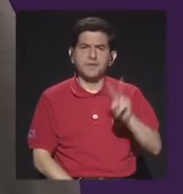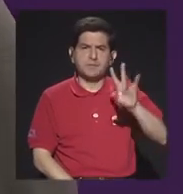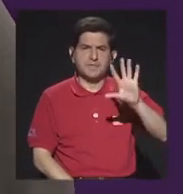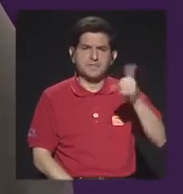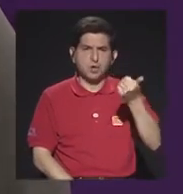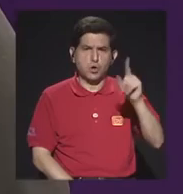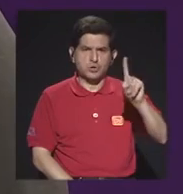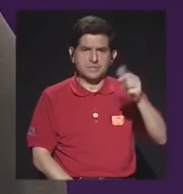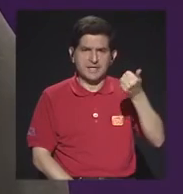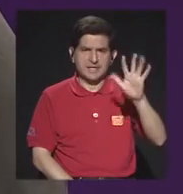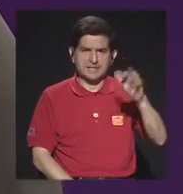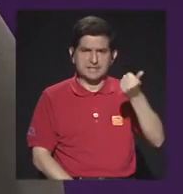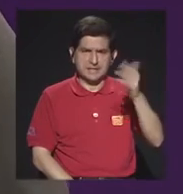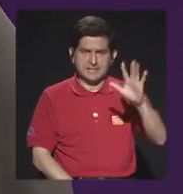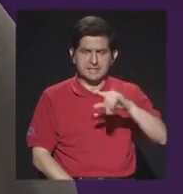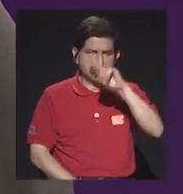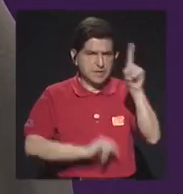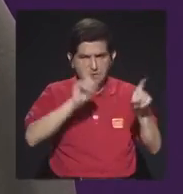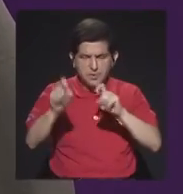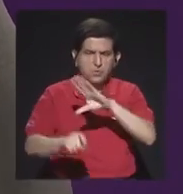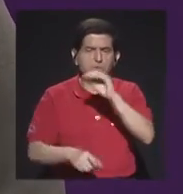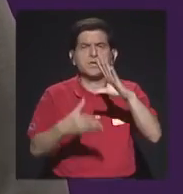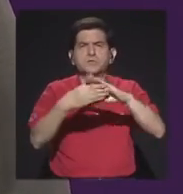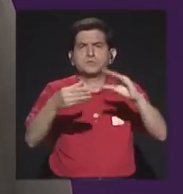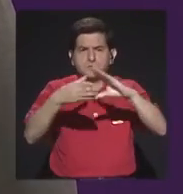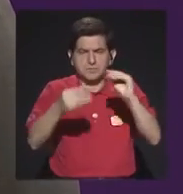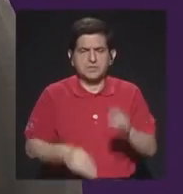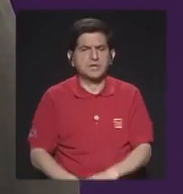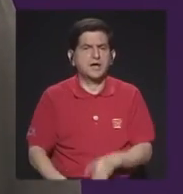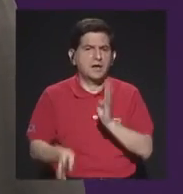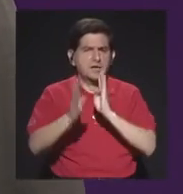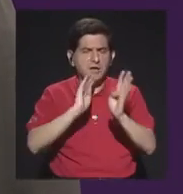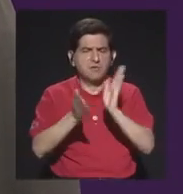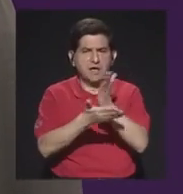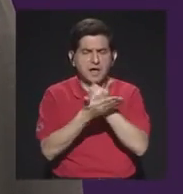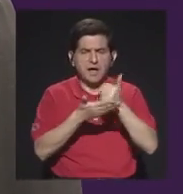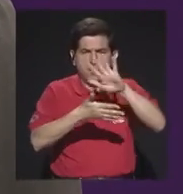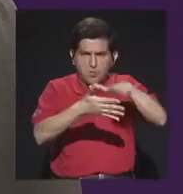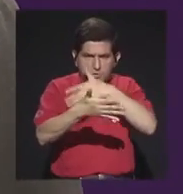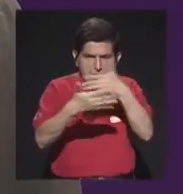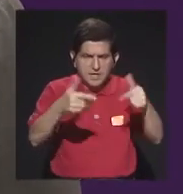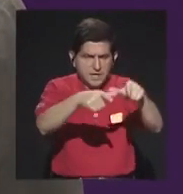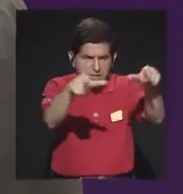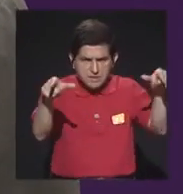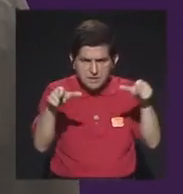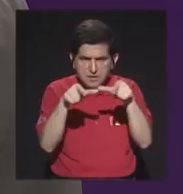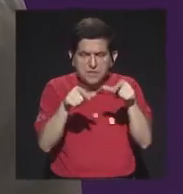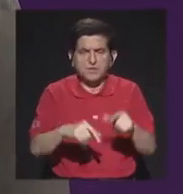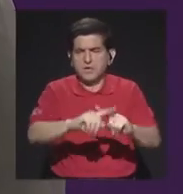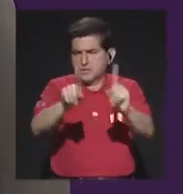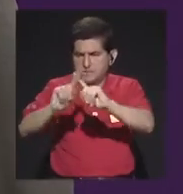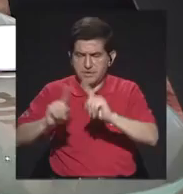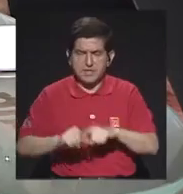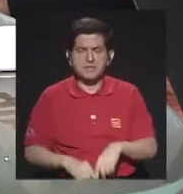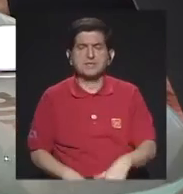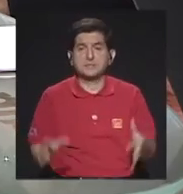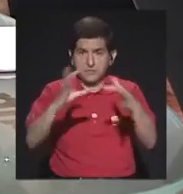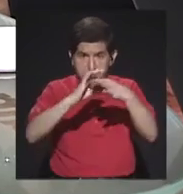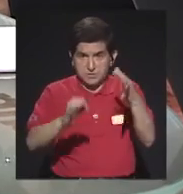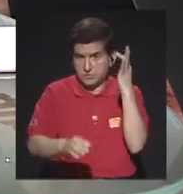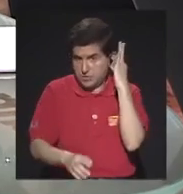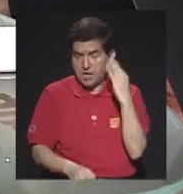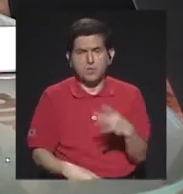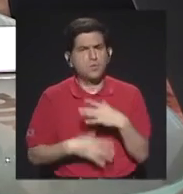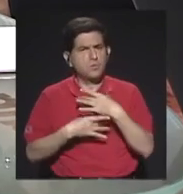25, 11, 15, 15, para sus preguntas o comentarios. Estamos hablando de algunas agendas locales de mujeres. Interesante lo que nos está